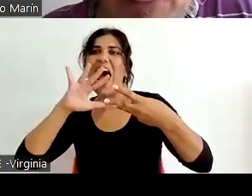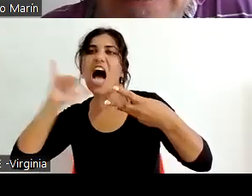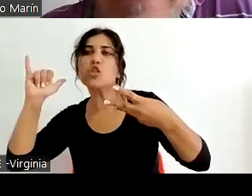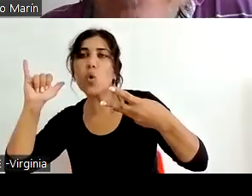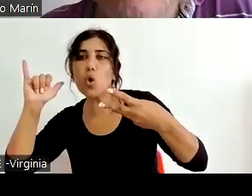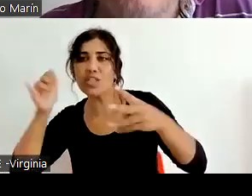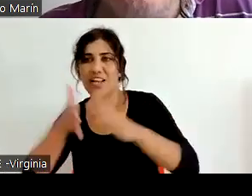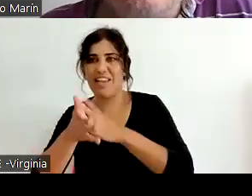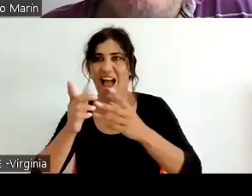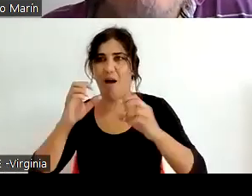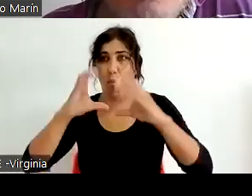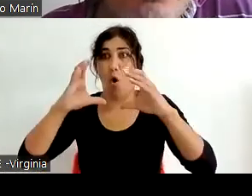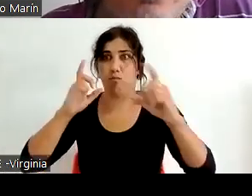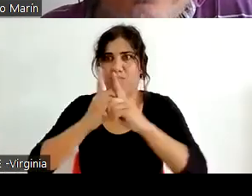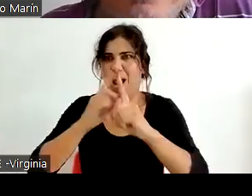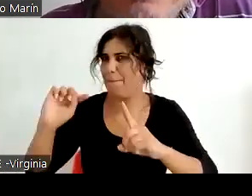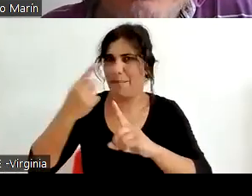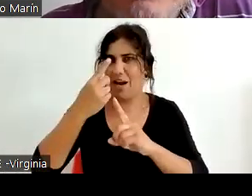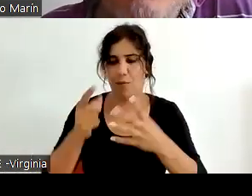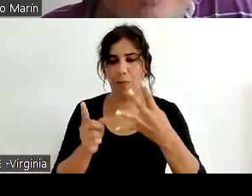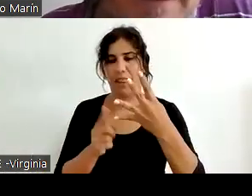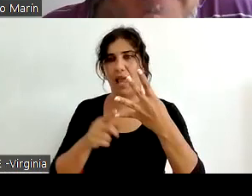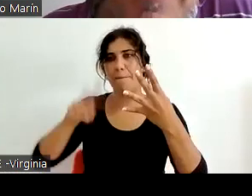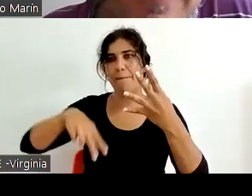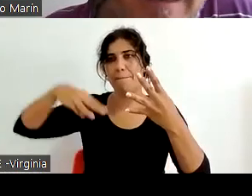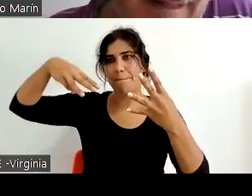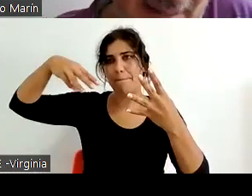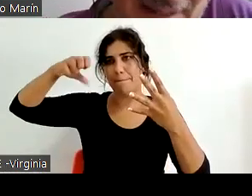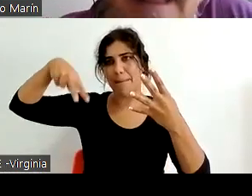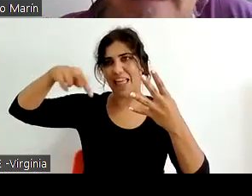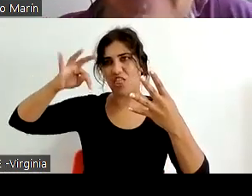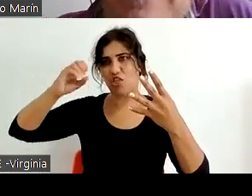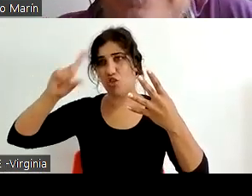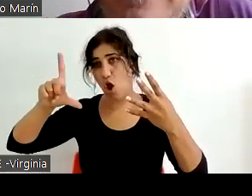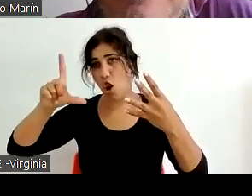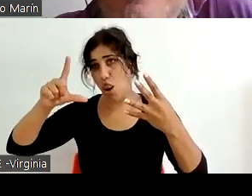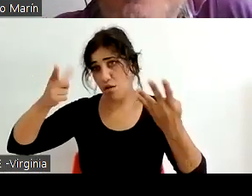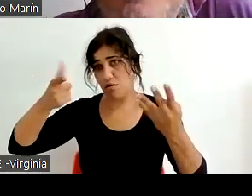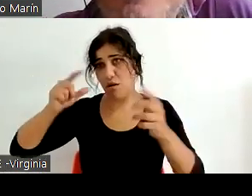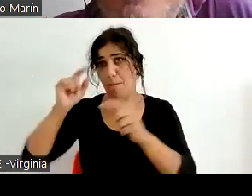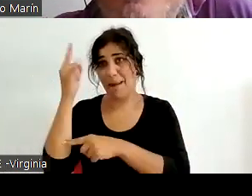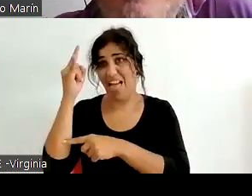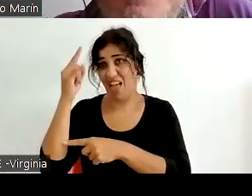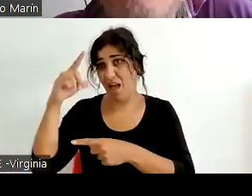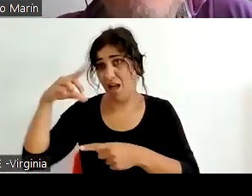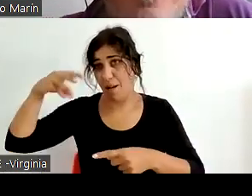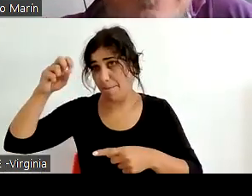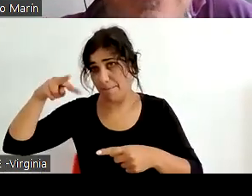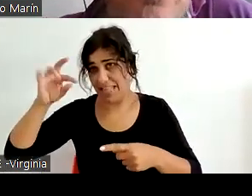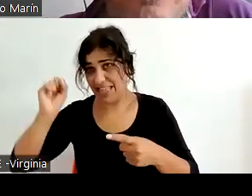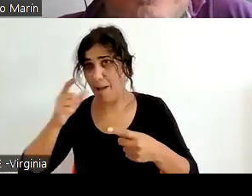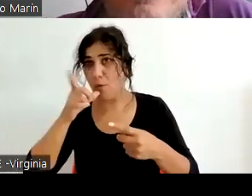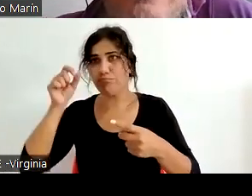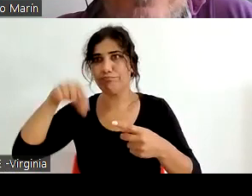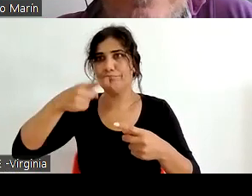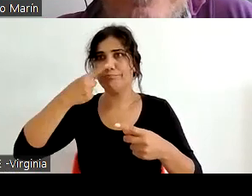De gaulteria, el mentol, o sea, la menta, el aceite esencial de menta, porque el